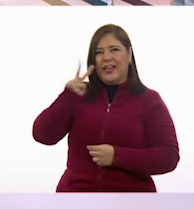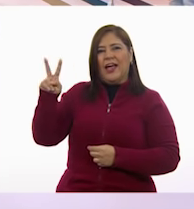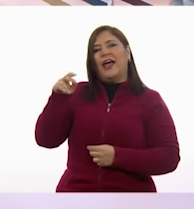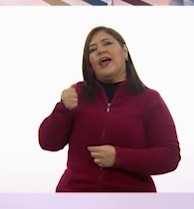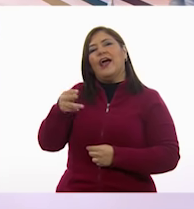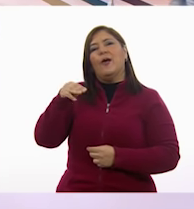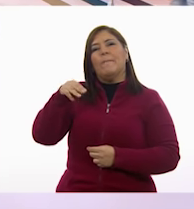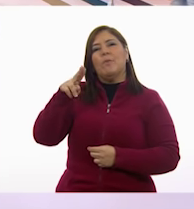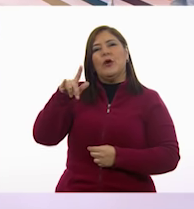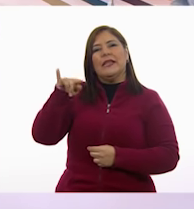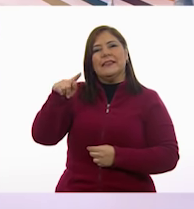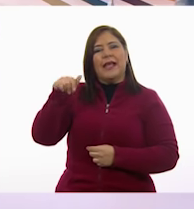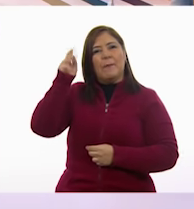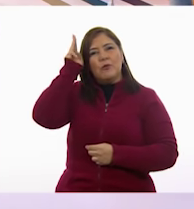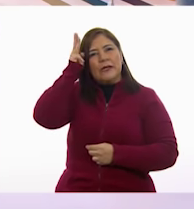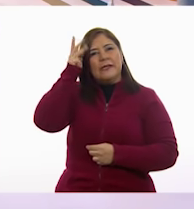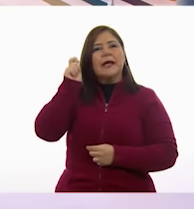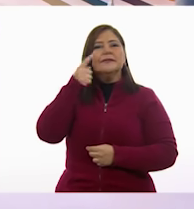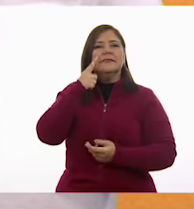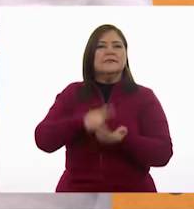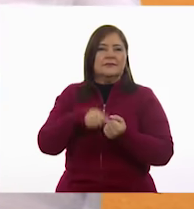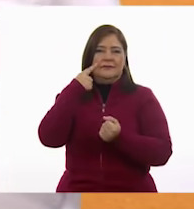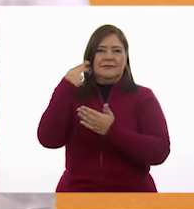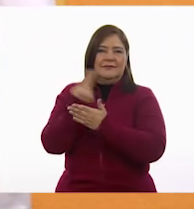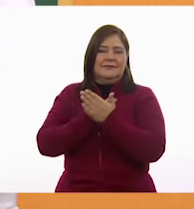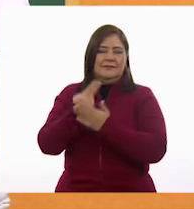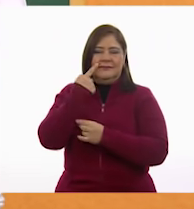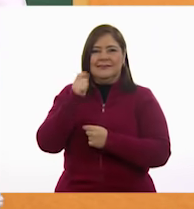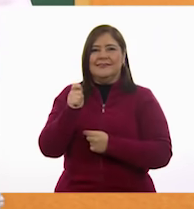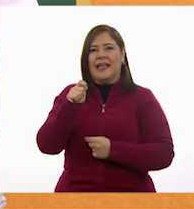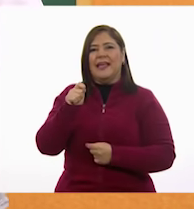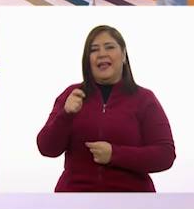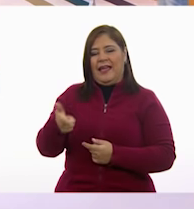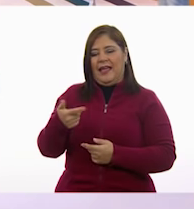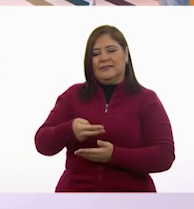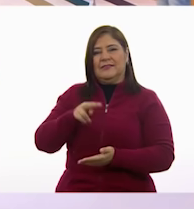Mulita y entonces vamos a dibujar. Entonces, Alexia, te toca adoptar la posición. Ok.